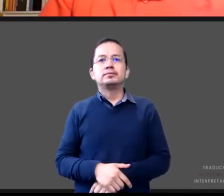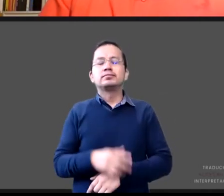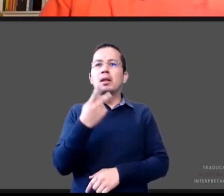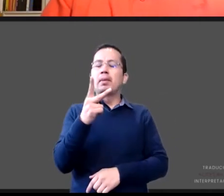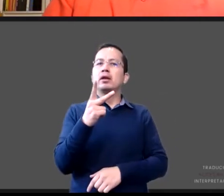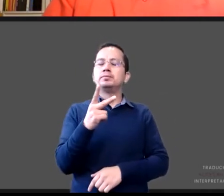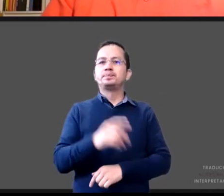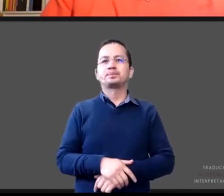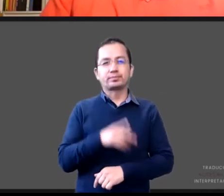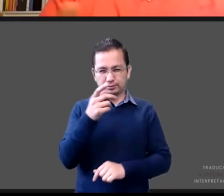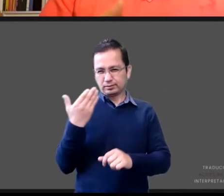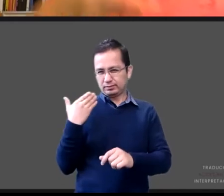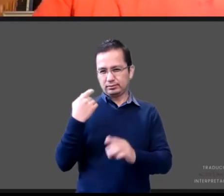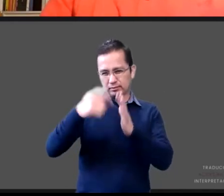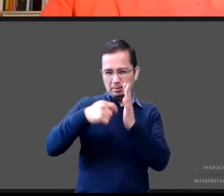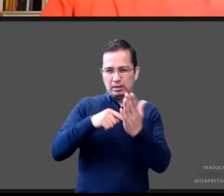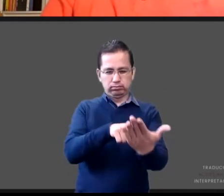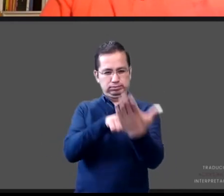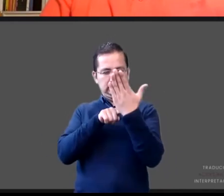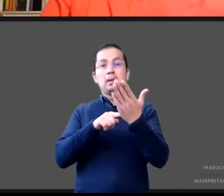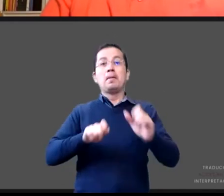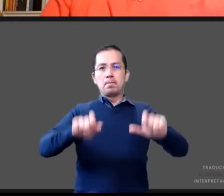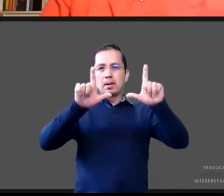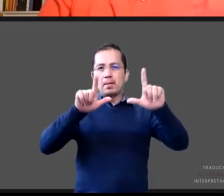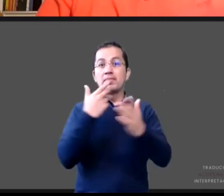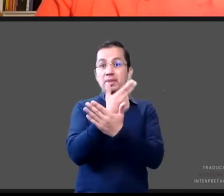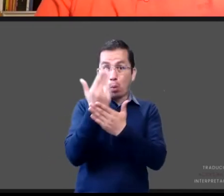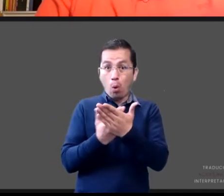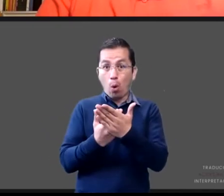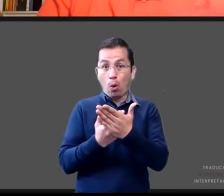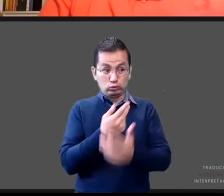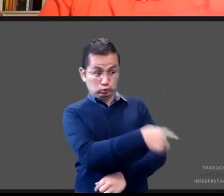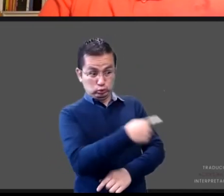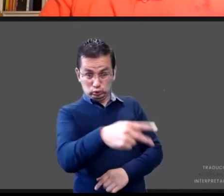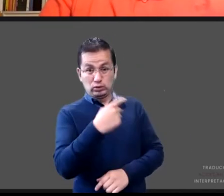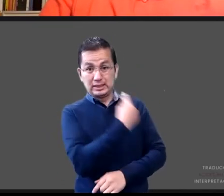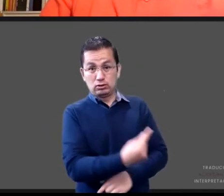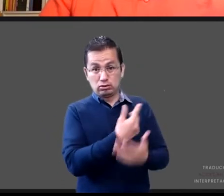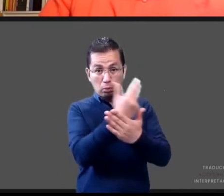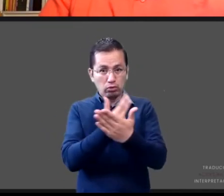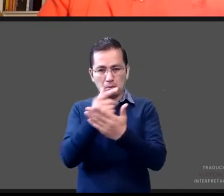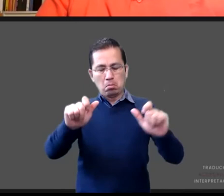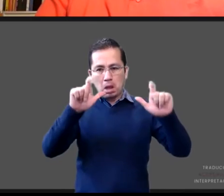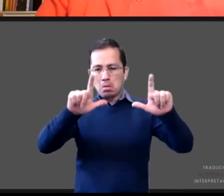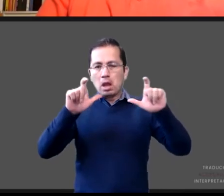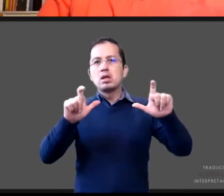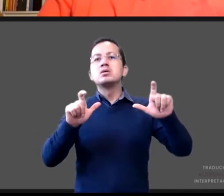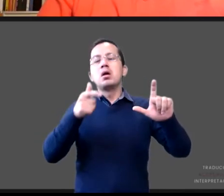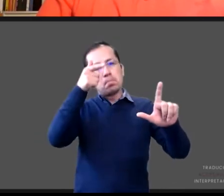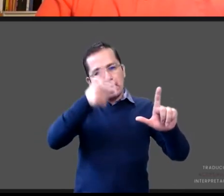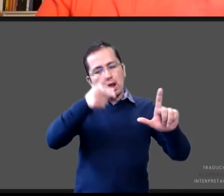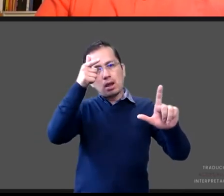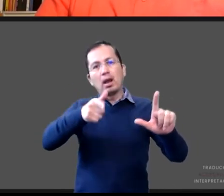¿no? Los dibujos, que son una forma de expresión de los niños, pues hablan de temores, ¿no? Hablan